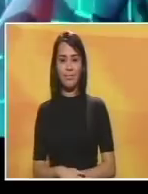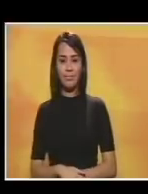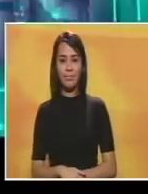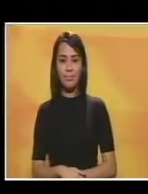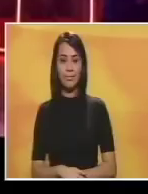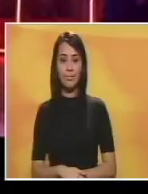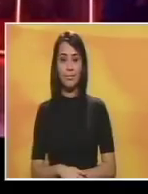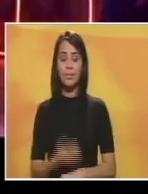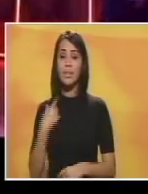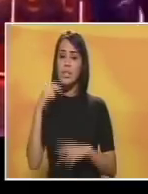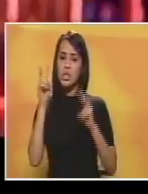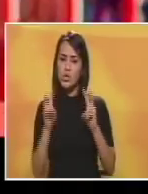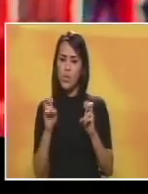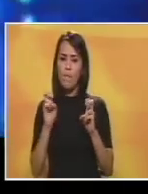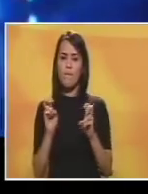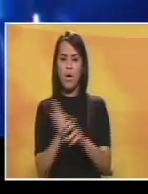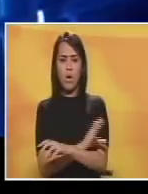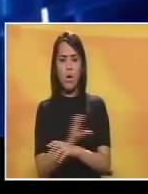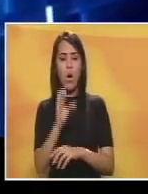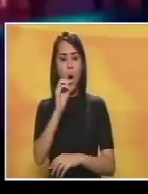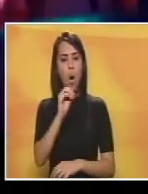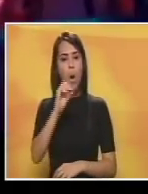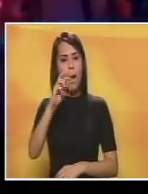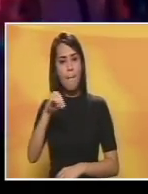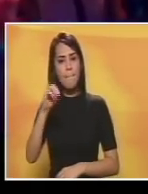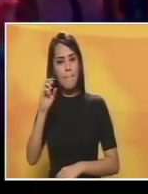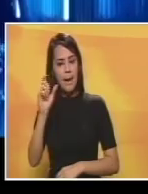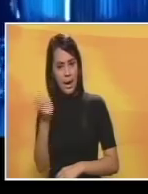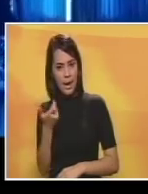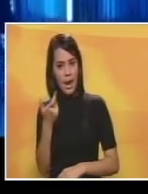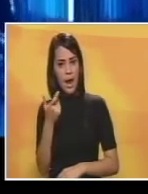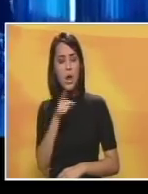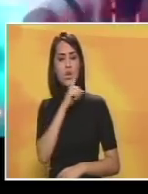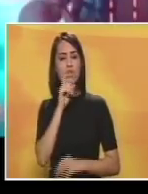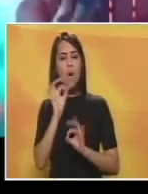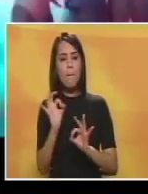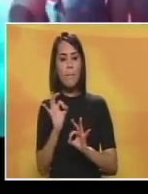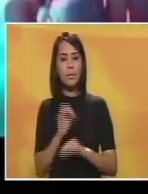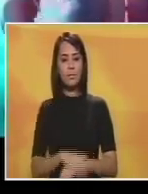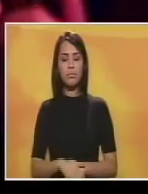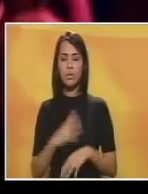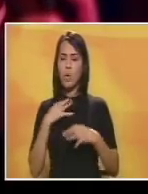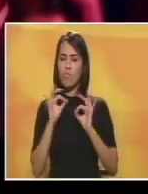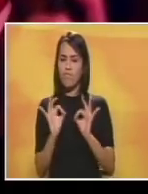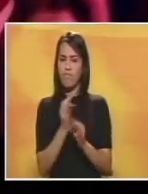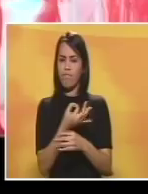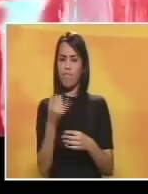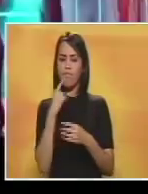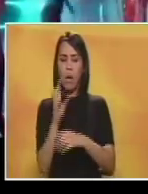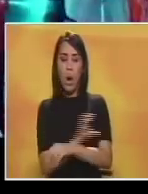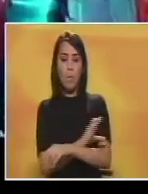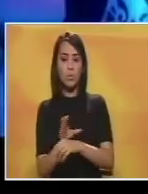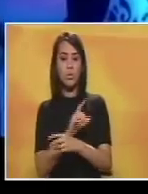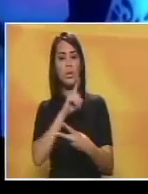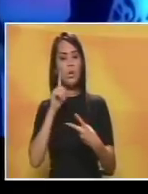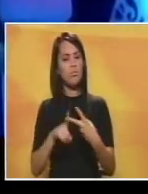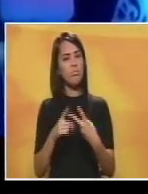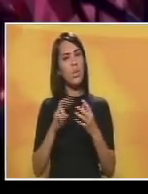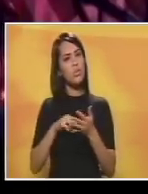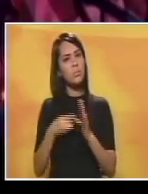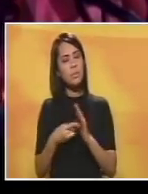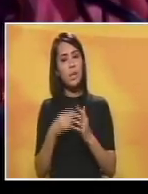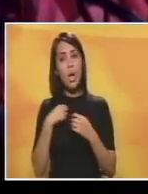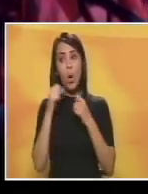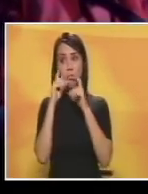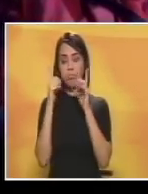pertenece a un nuevo disco que se llama OMG. Correcto. OMG significa Original Music Group, o puede significar también Oh My